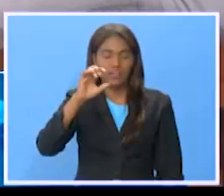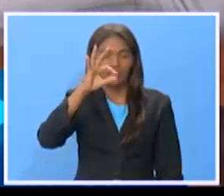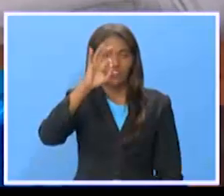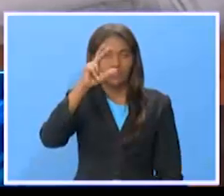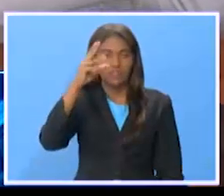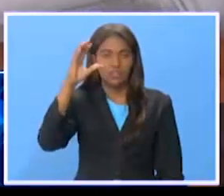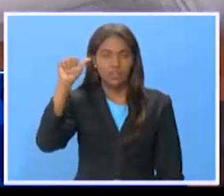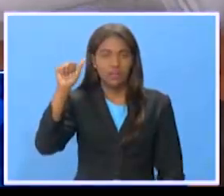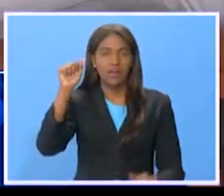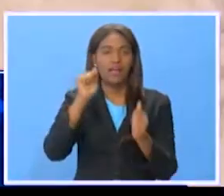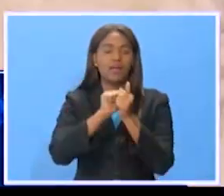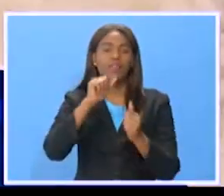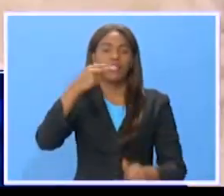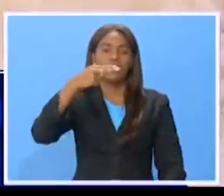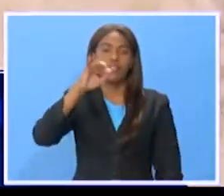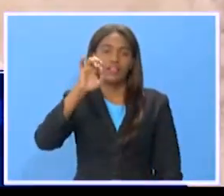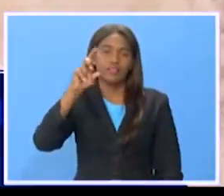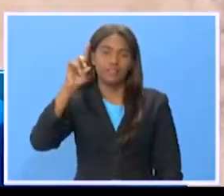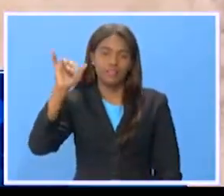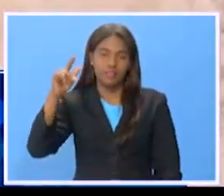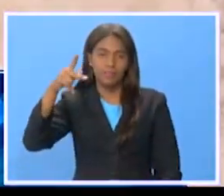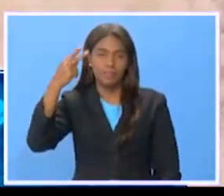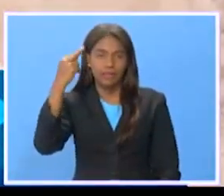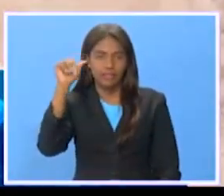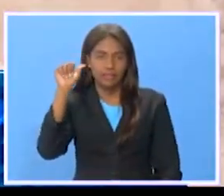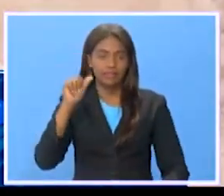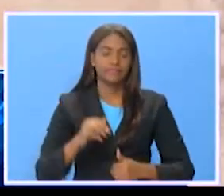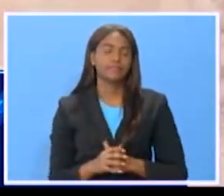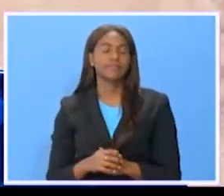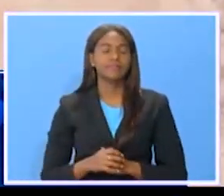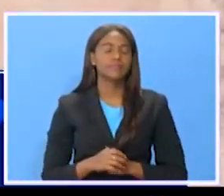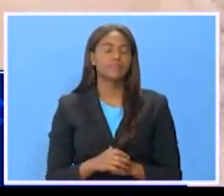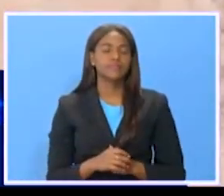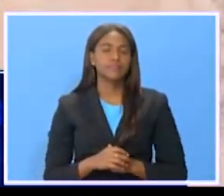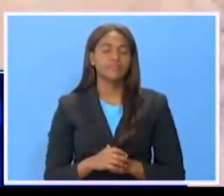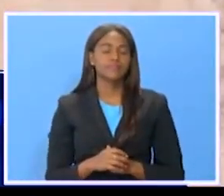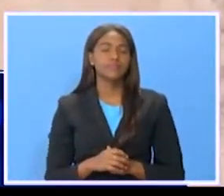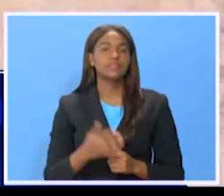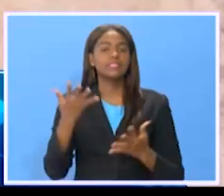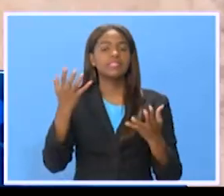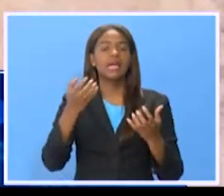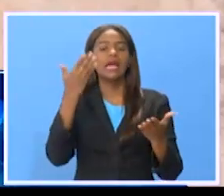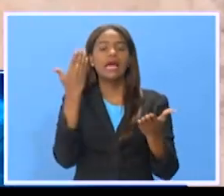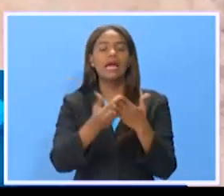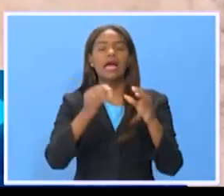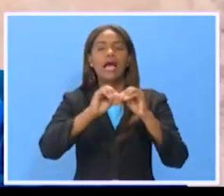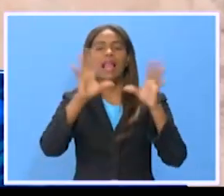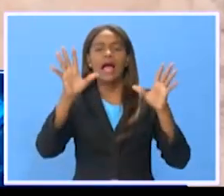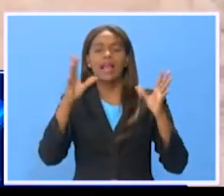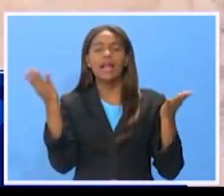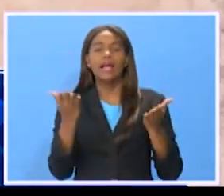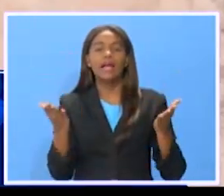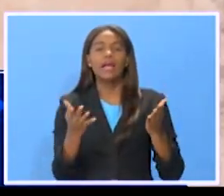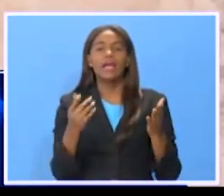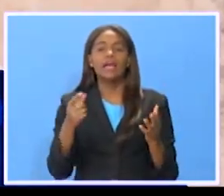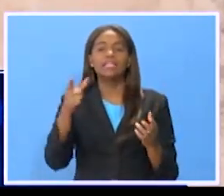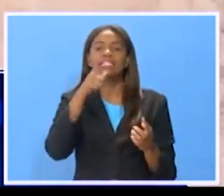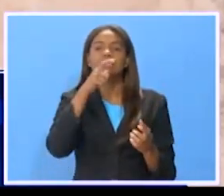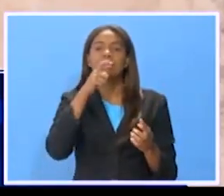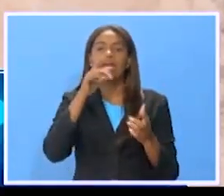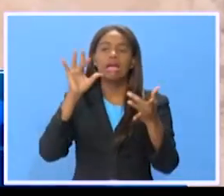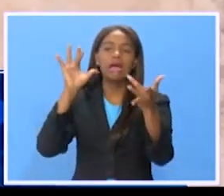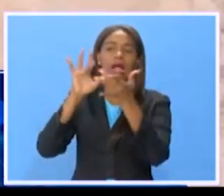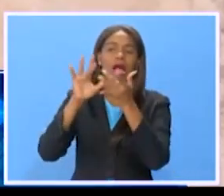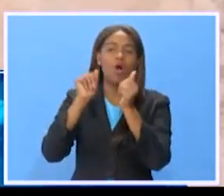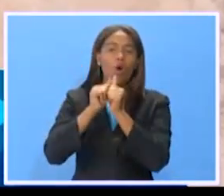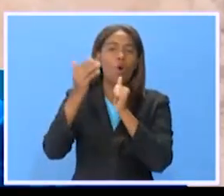Jaques y Heidi Peña. Donde se pretende aclarar absolutamente todo, quiénes se comunicaron, dónde estuvieron y